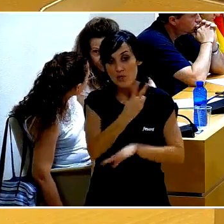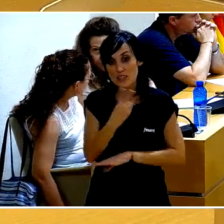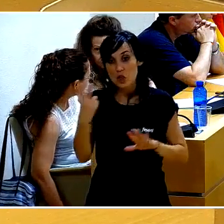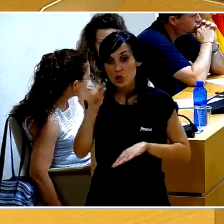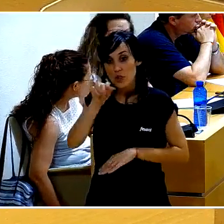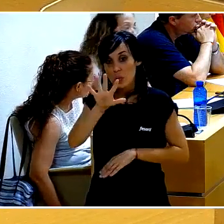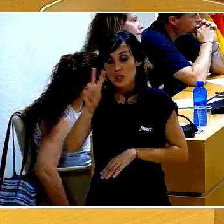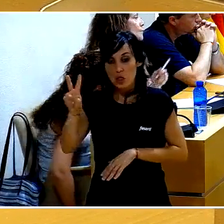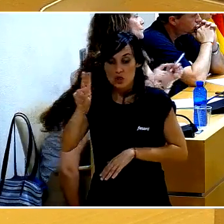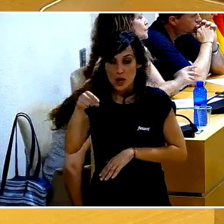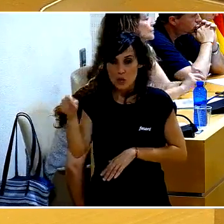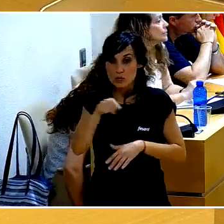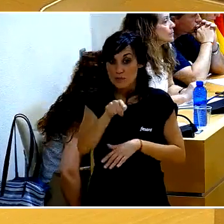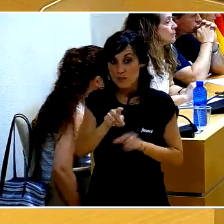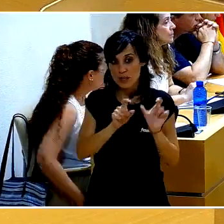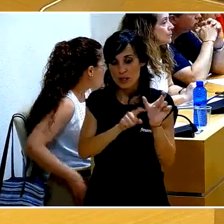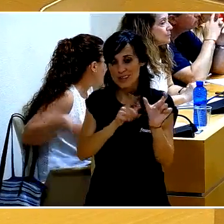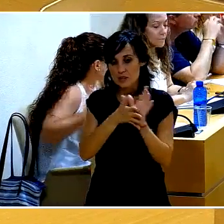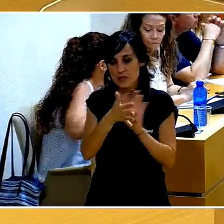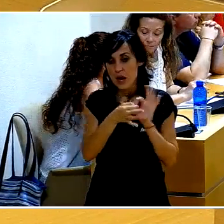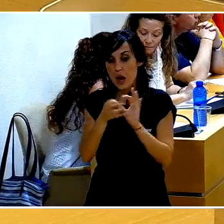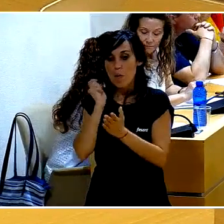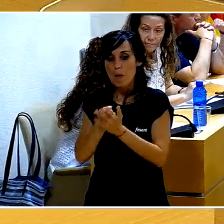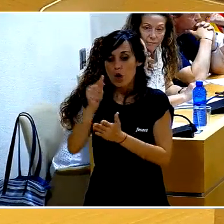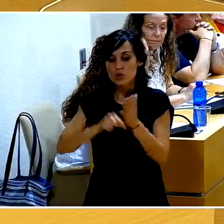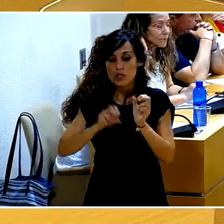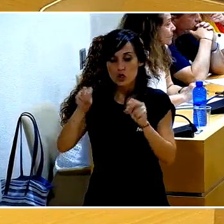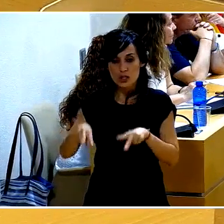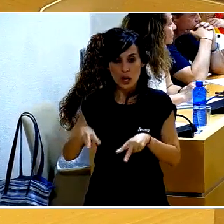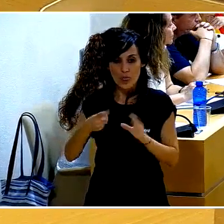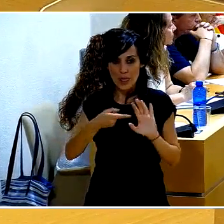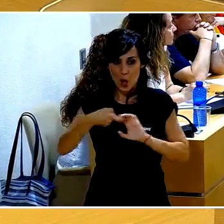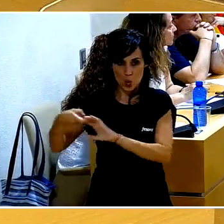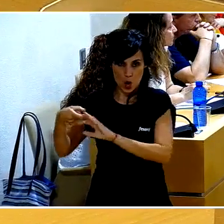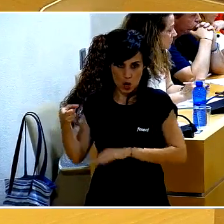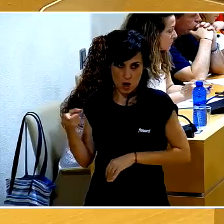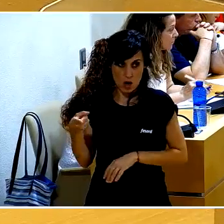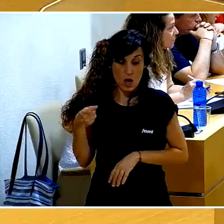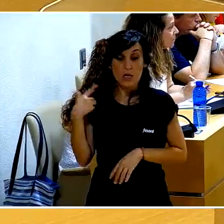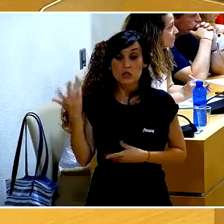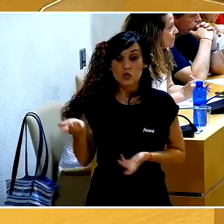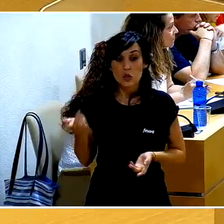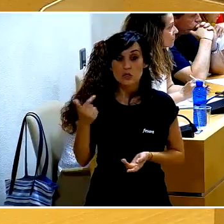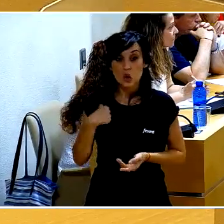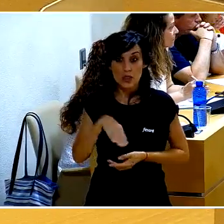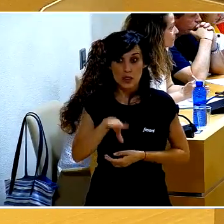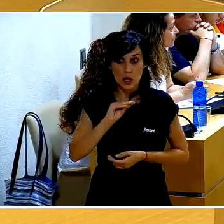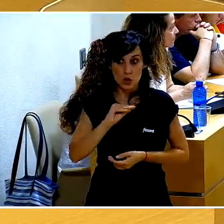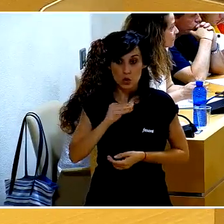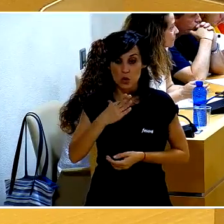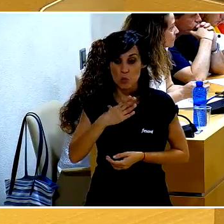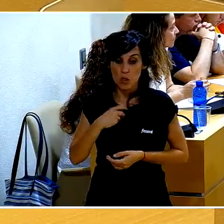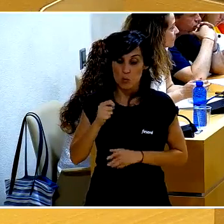41.722,52 € que se corresponden a un pago sin contrato de la grúa. Entonces, entiendo, puede dar lugar